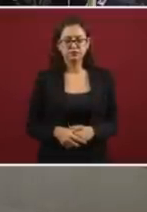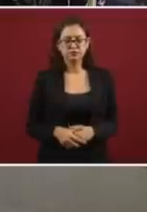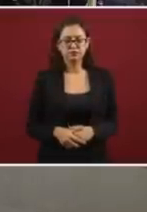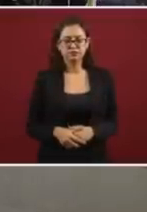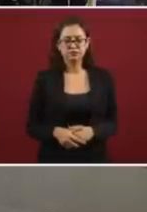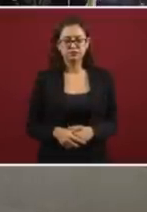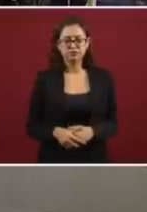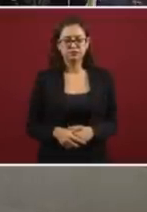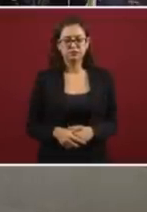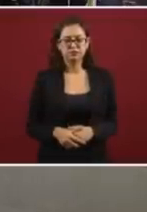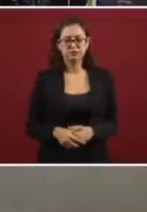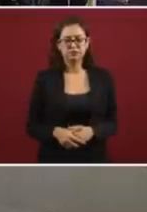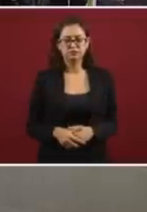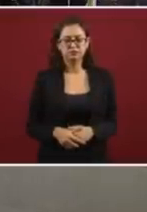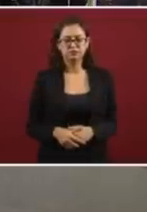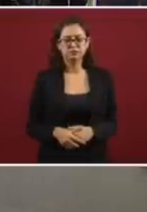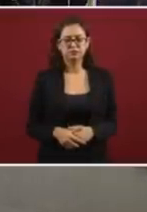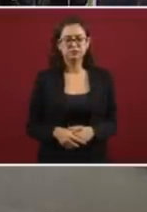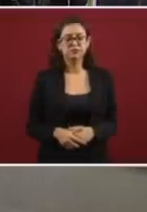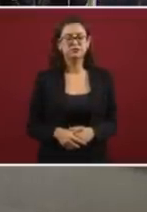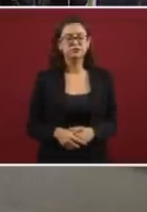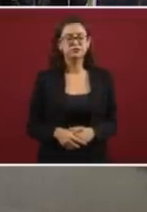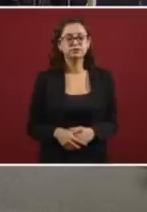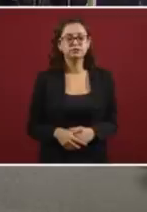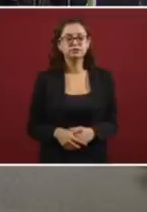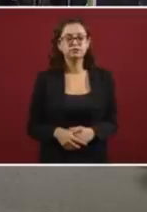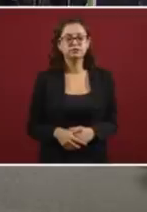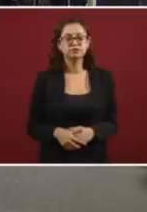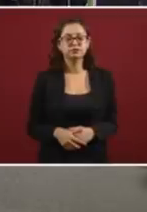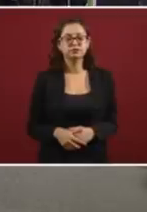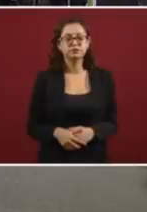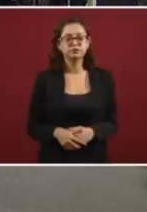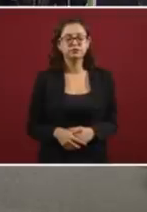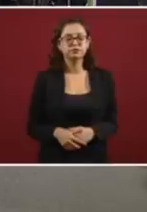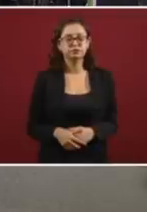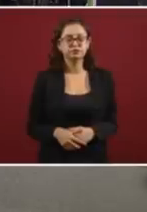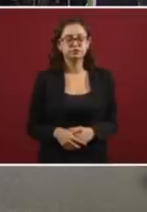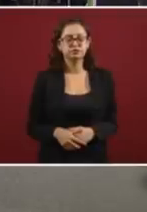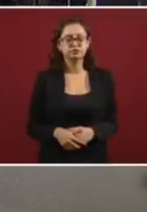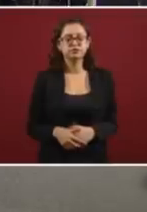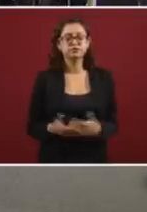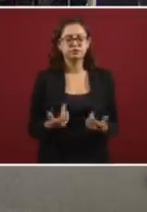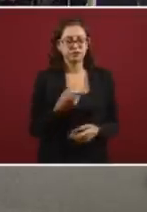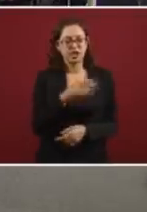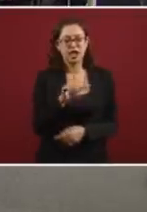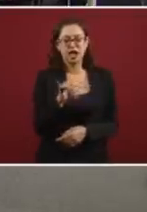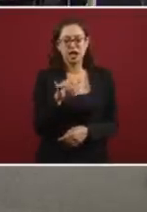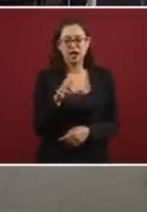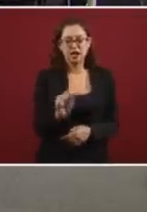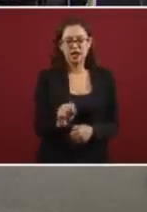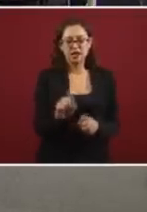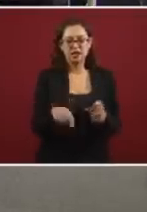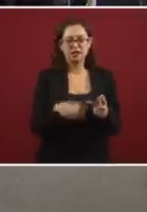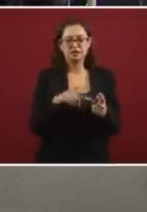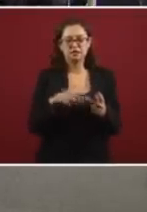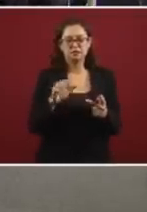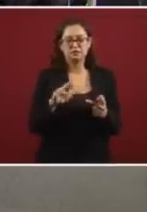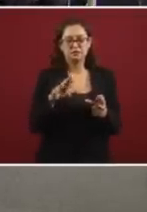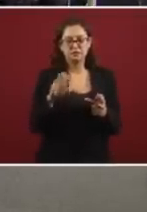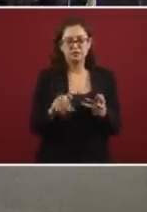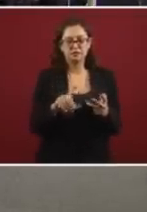bueno en primer lugar quiero presentarles está elisa calma rosa cal here is a call